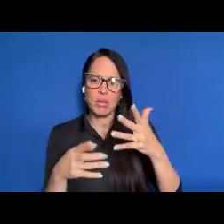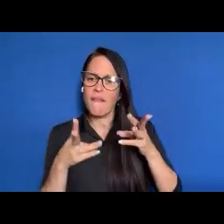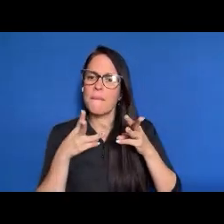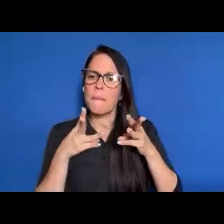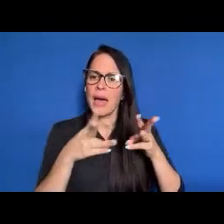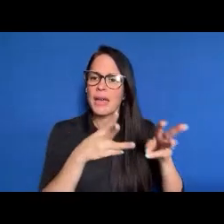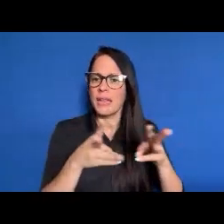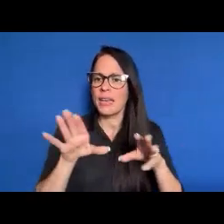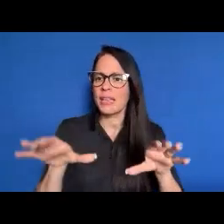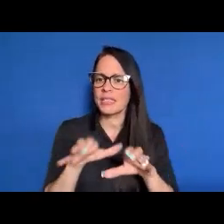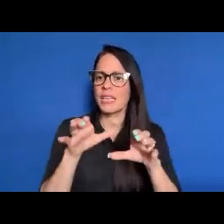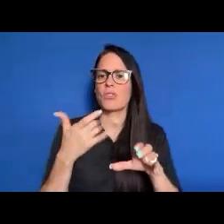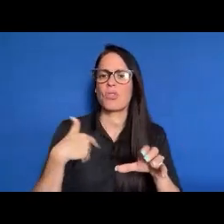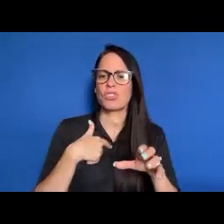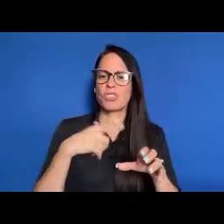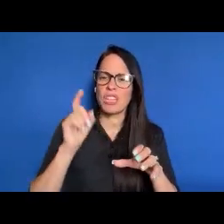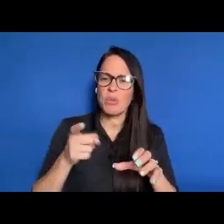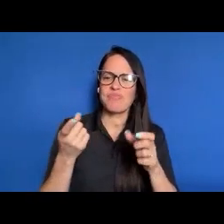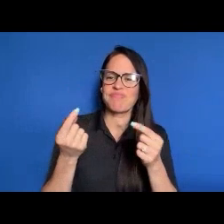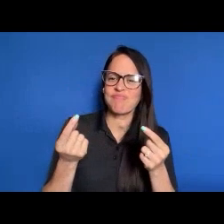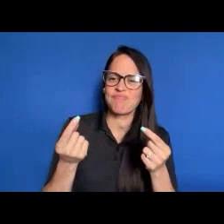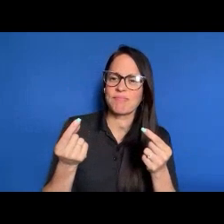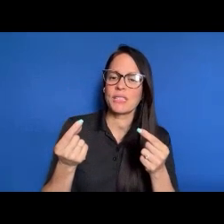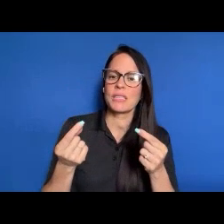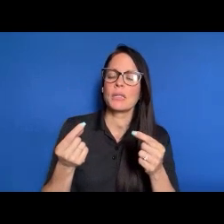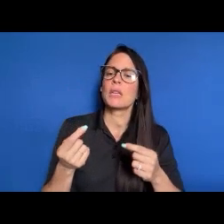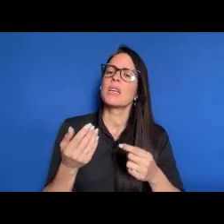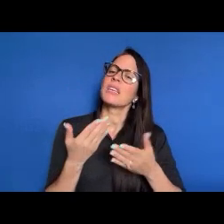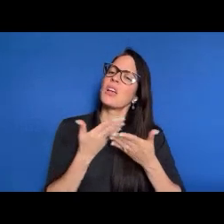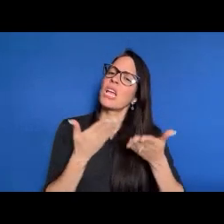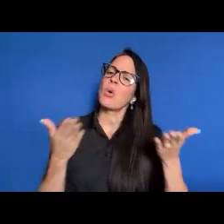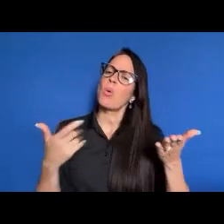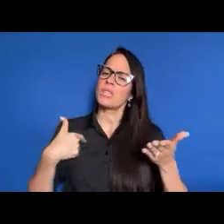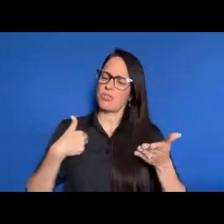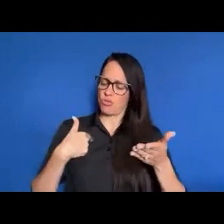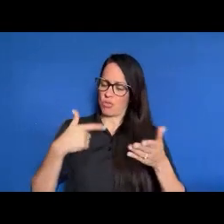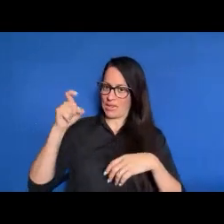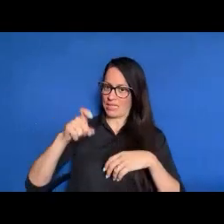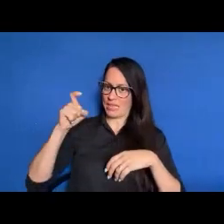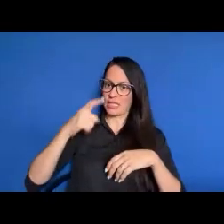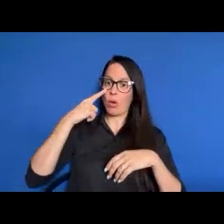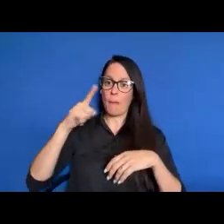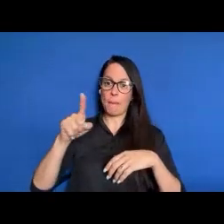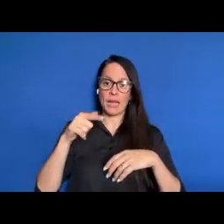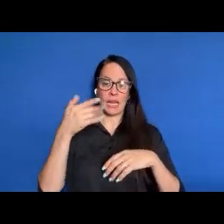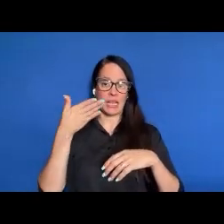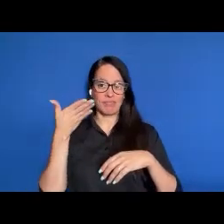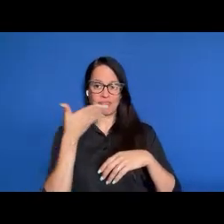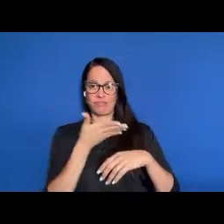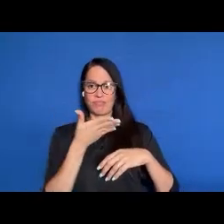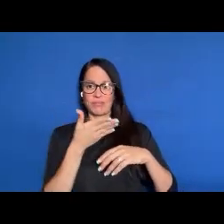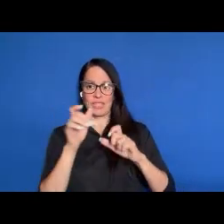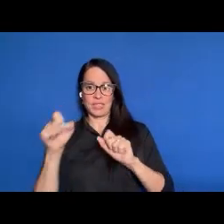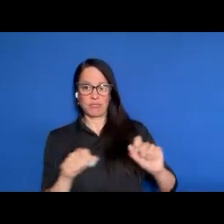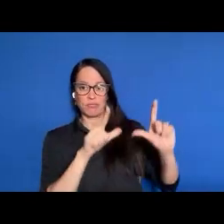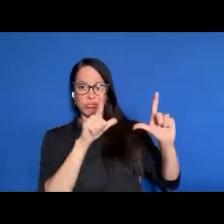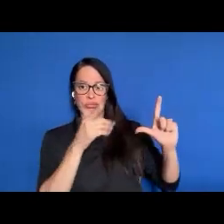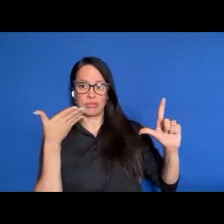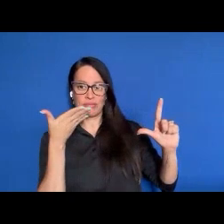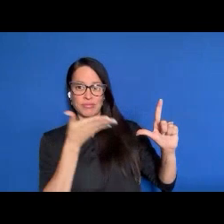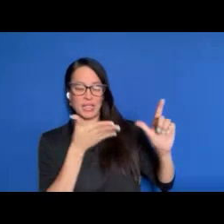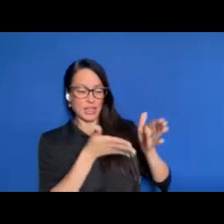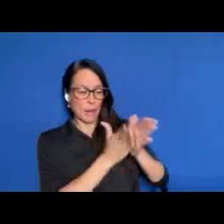sintetizarlas y decir, ok, ¿qué elementos necesitan para que esa exposición o esa presentación que ellos nos están dando de la estrategia